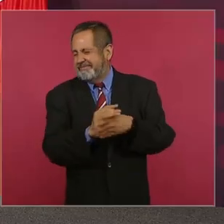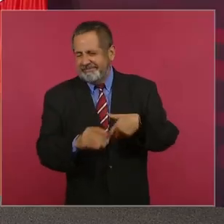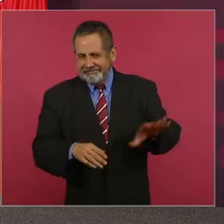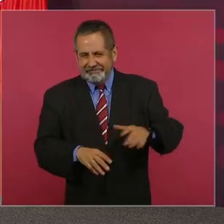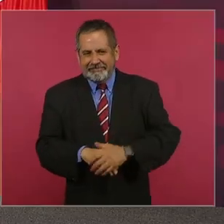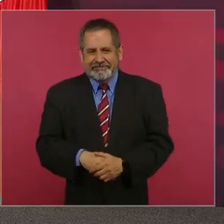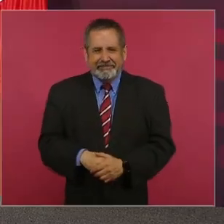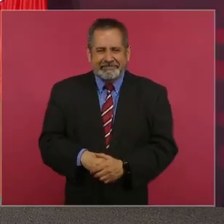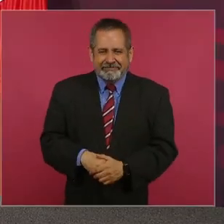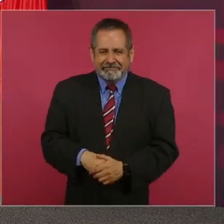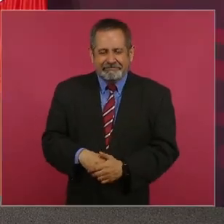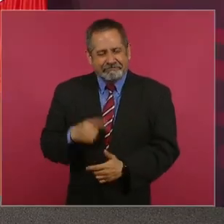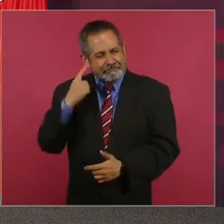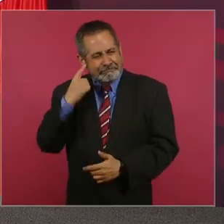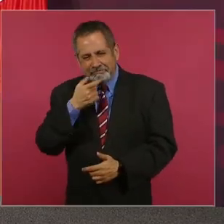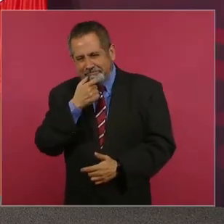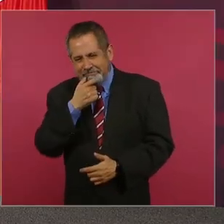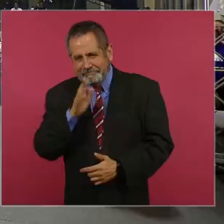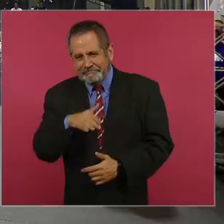Ándale.